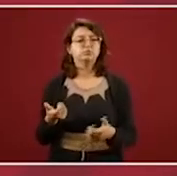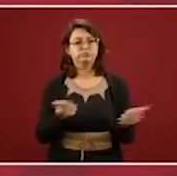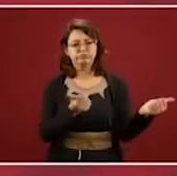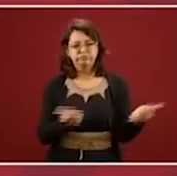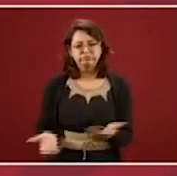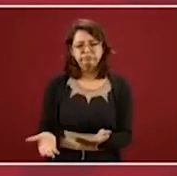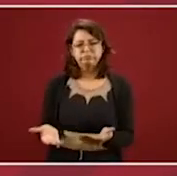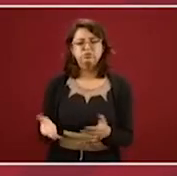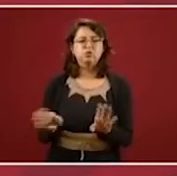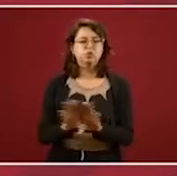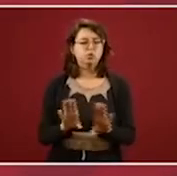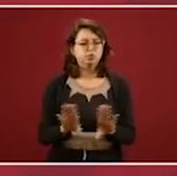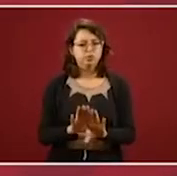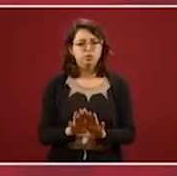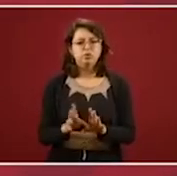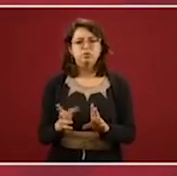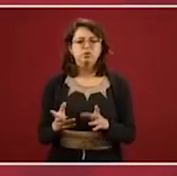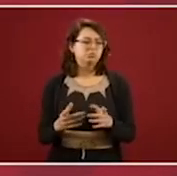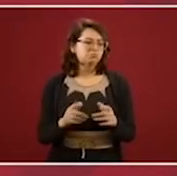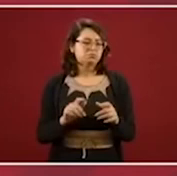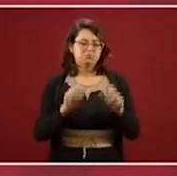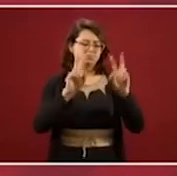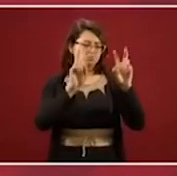entre otros.